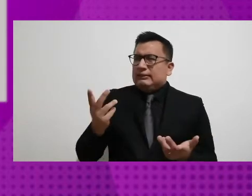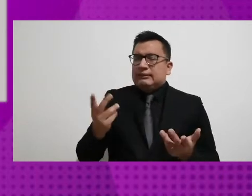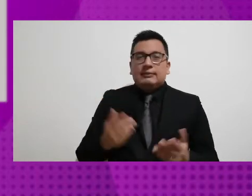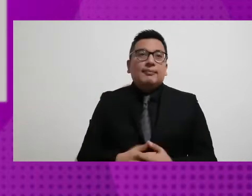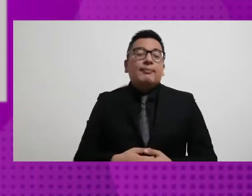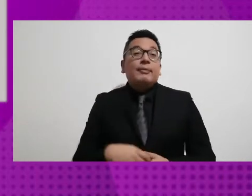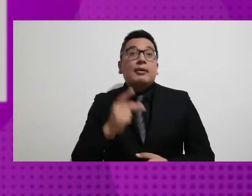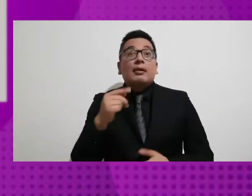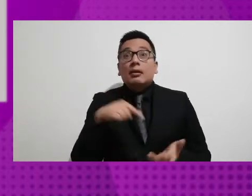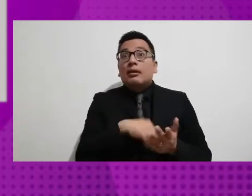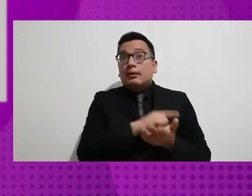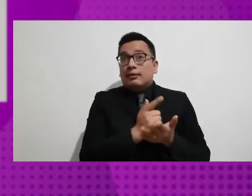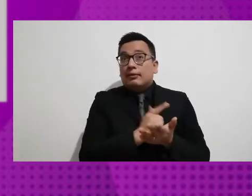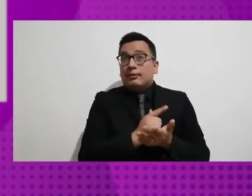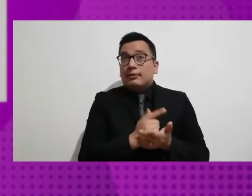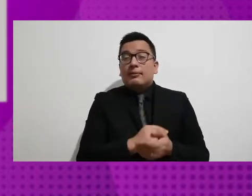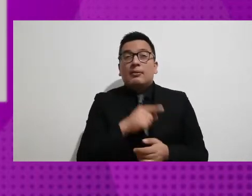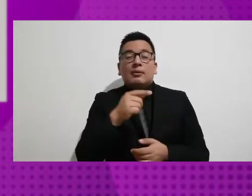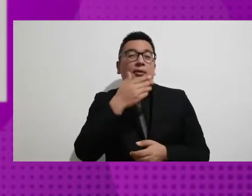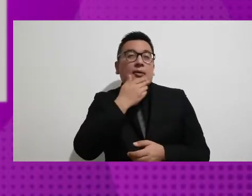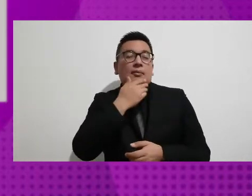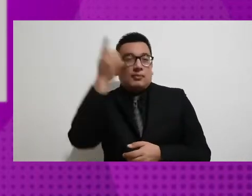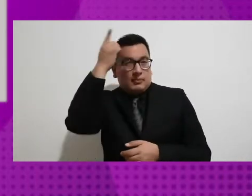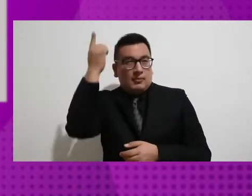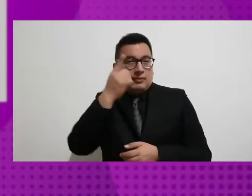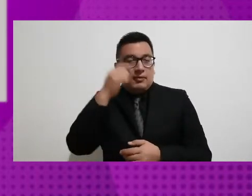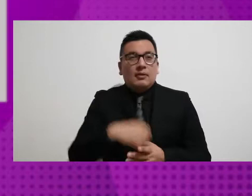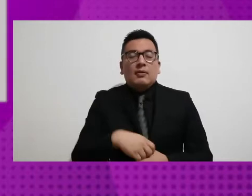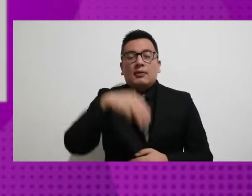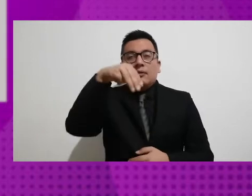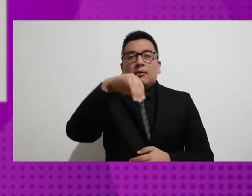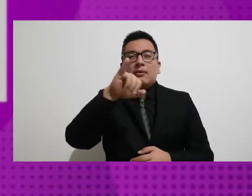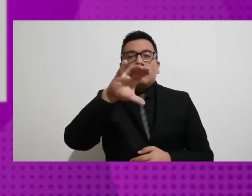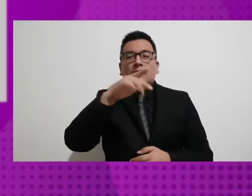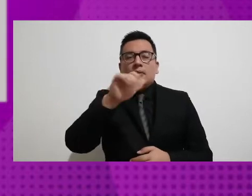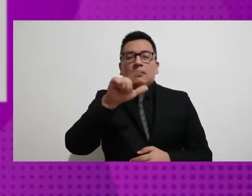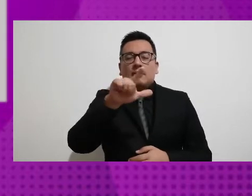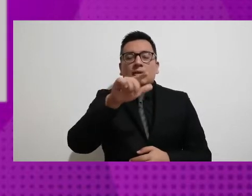lo trata de una manera muy sencilla y habla de que